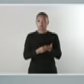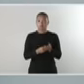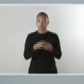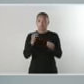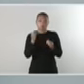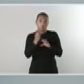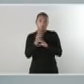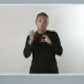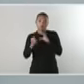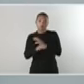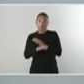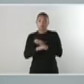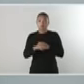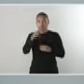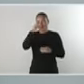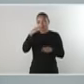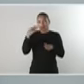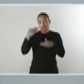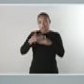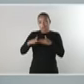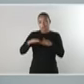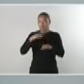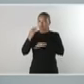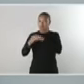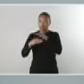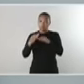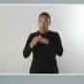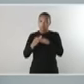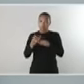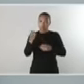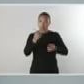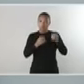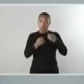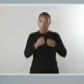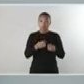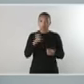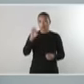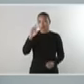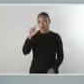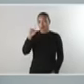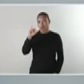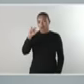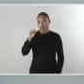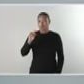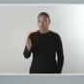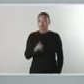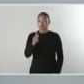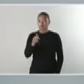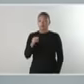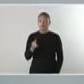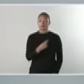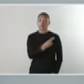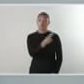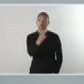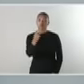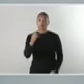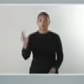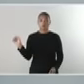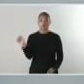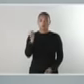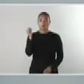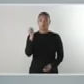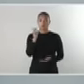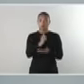multifactorial para evitar todas las desviaciones del erario público con ustedes el poder ciudadano llegará